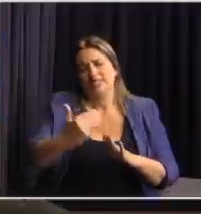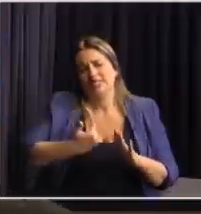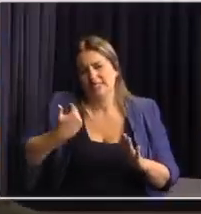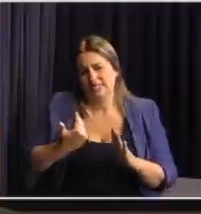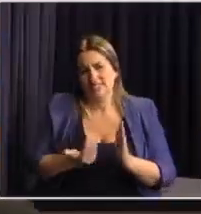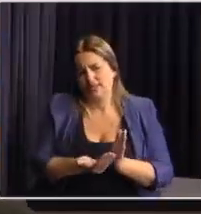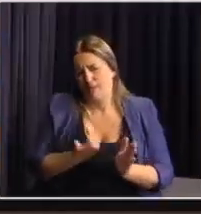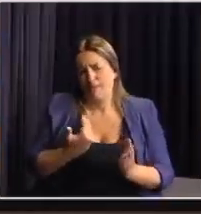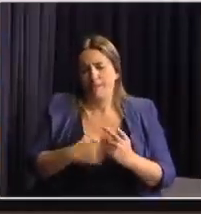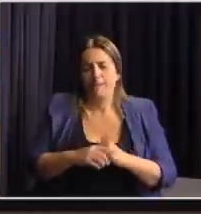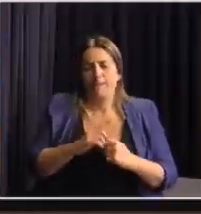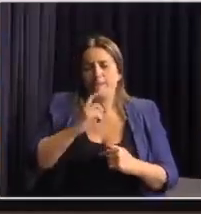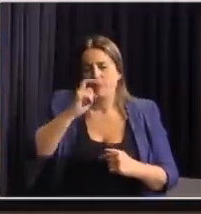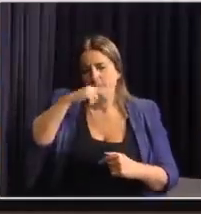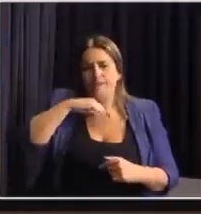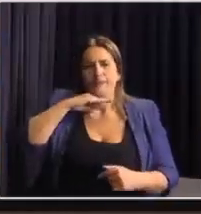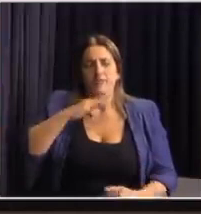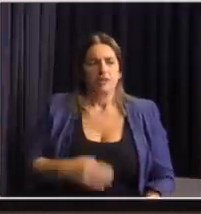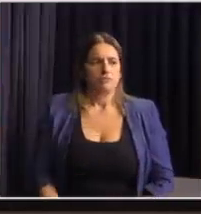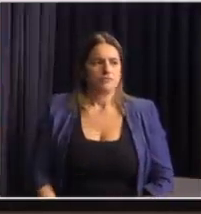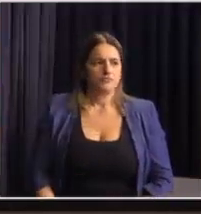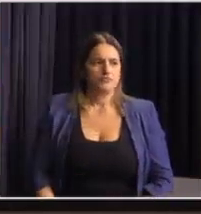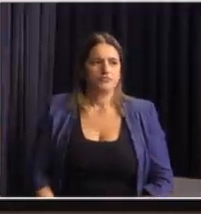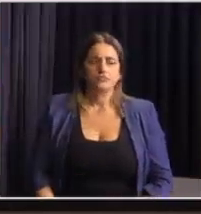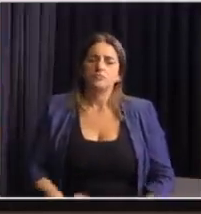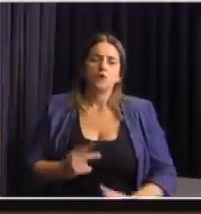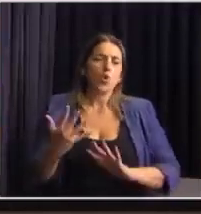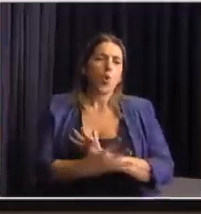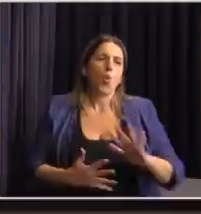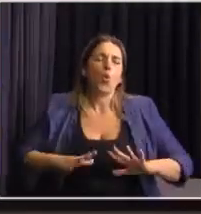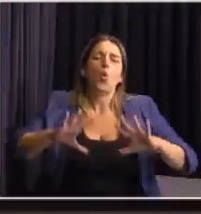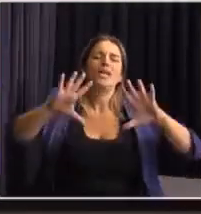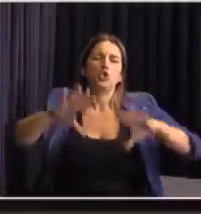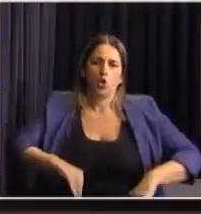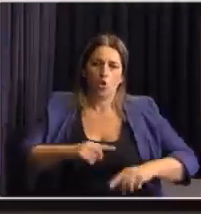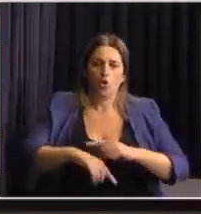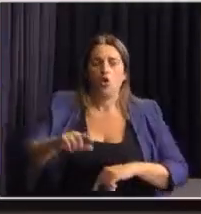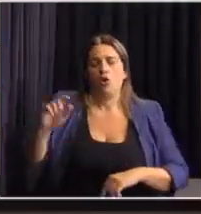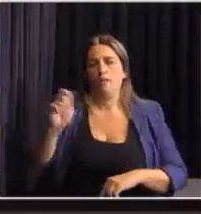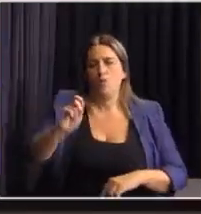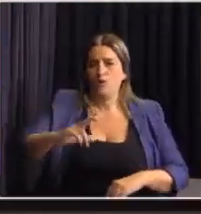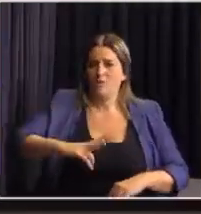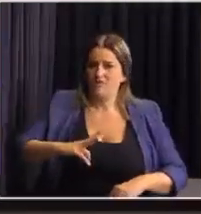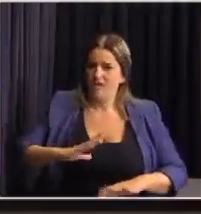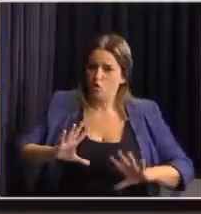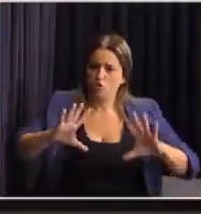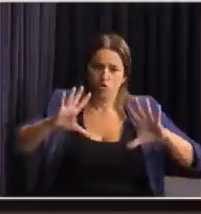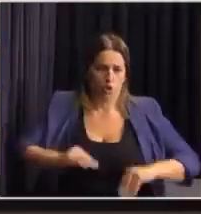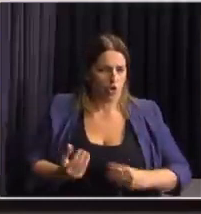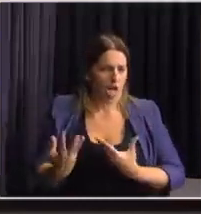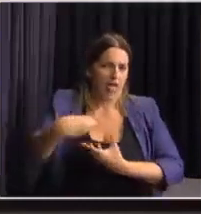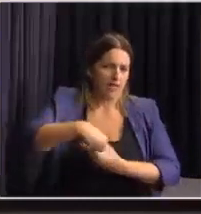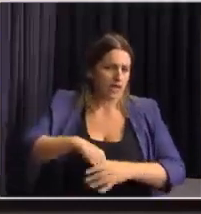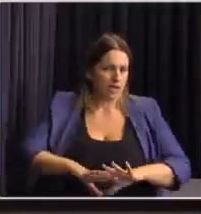Si pudiera aclarar eso, por favor. Es para todo el país y tanto público como privado.